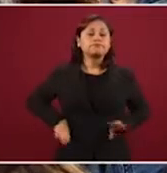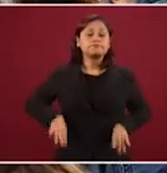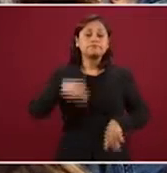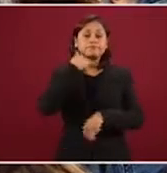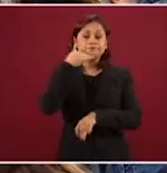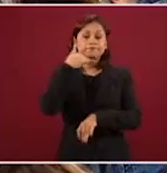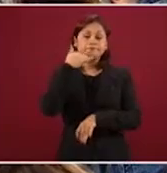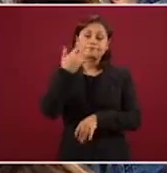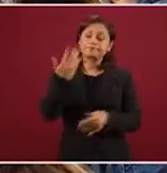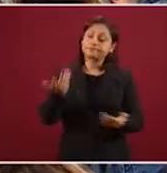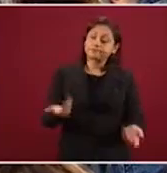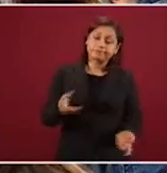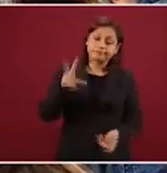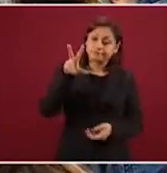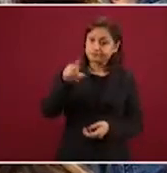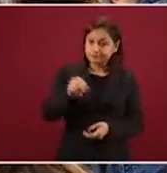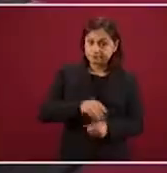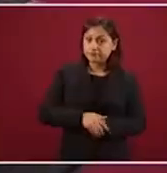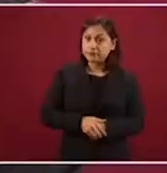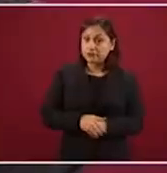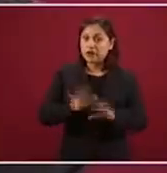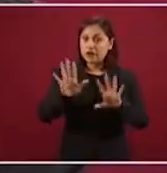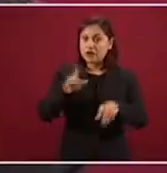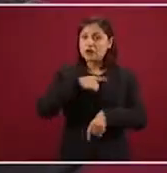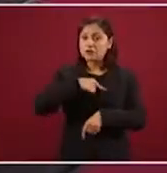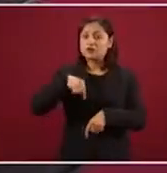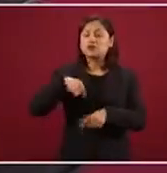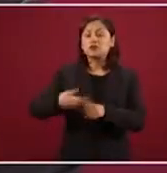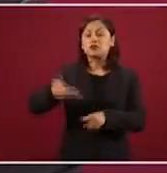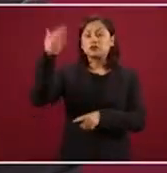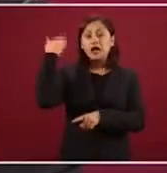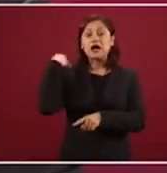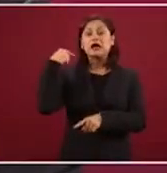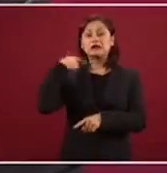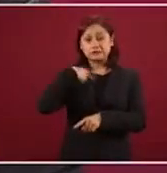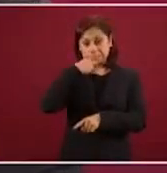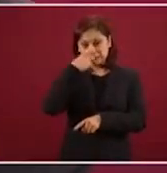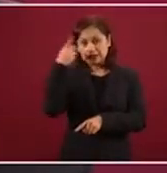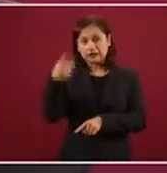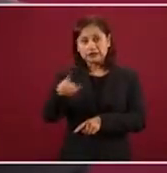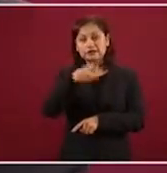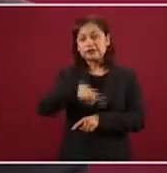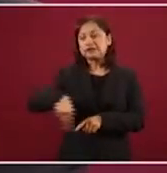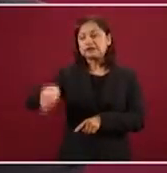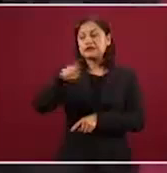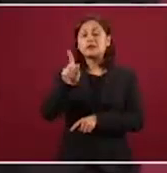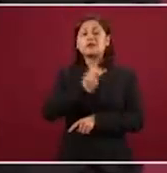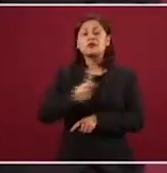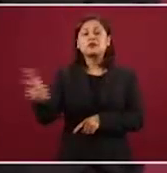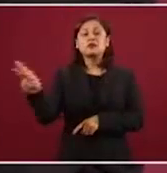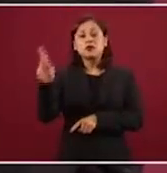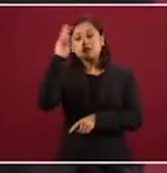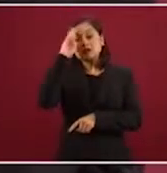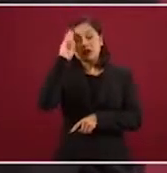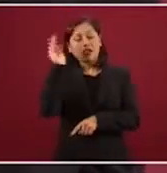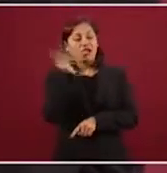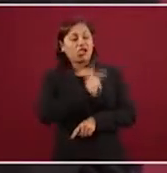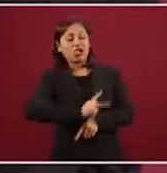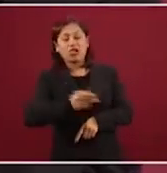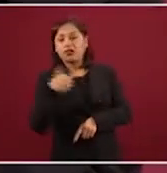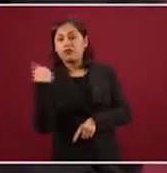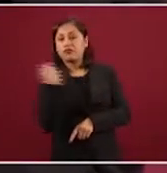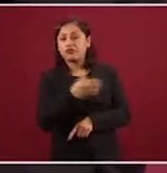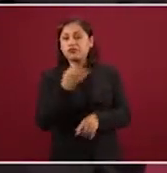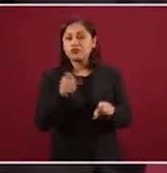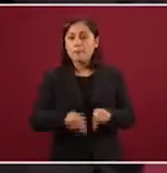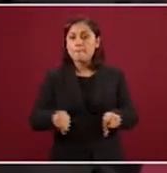Eso es, lo decíamos, muy socorrido. Es decir, todo es lo mismo. Están,